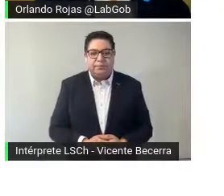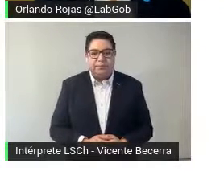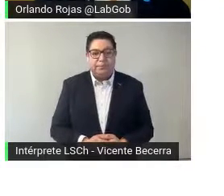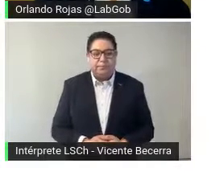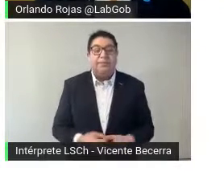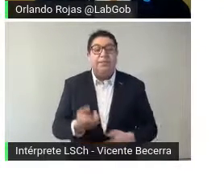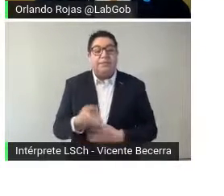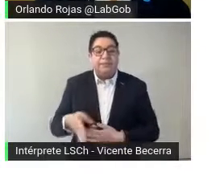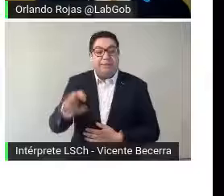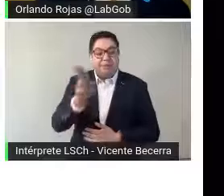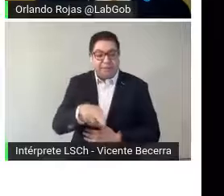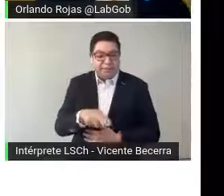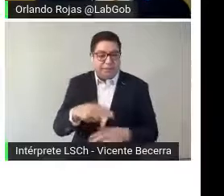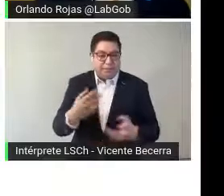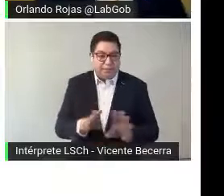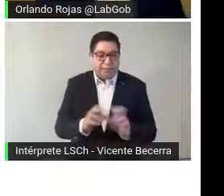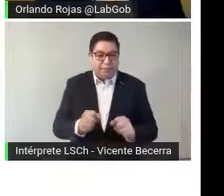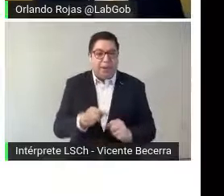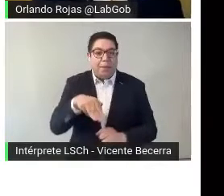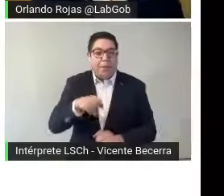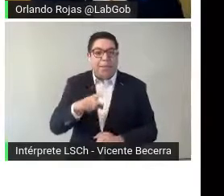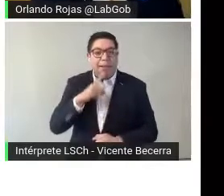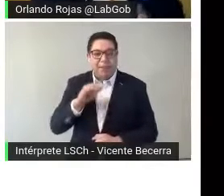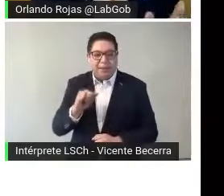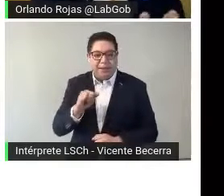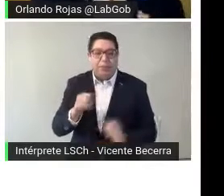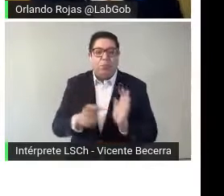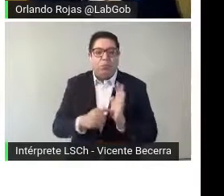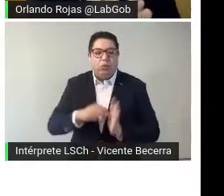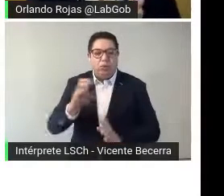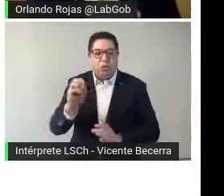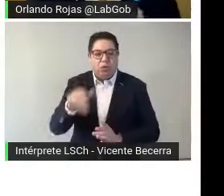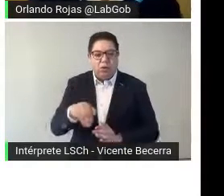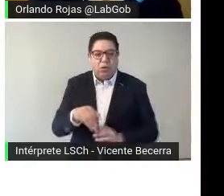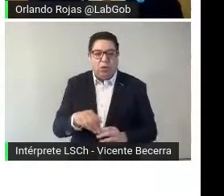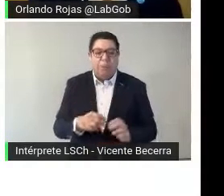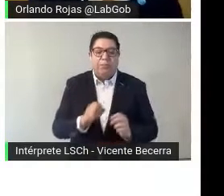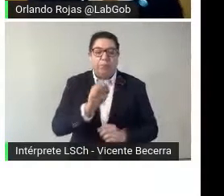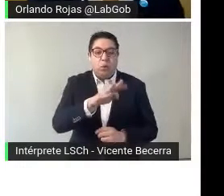Repito, entonces ingresamos a menti.com con el código